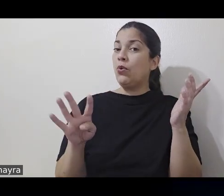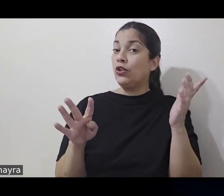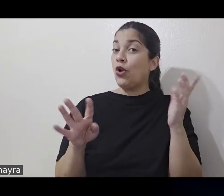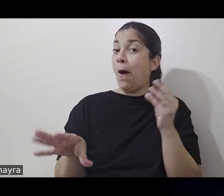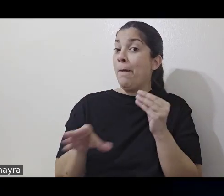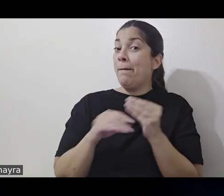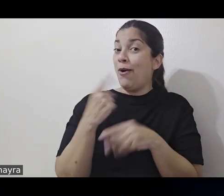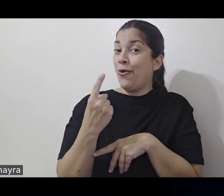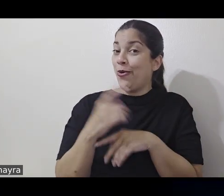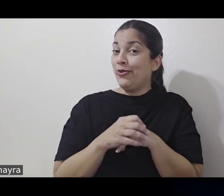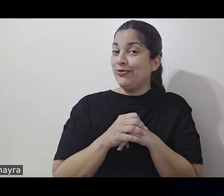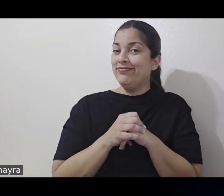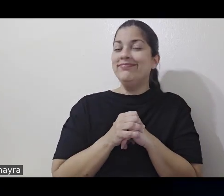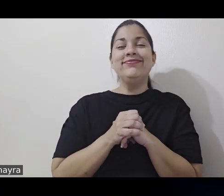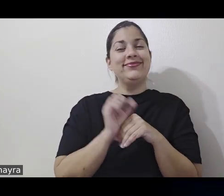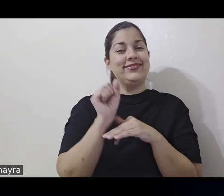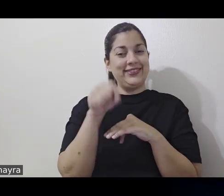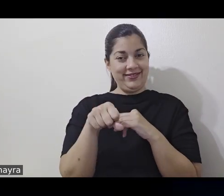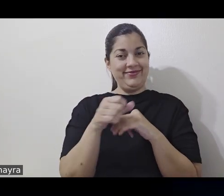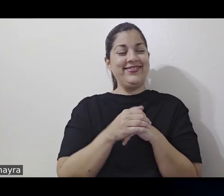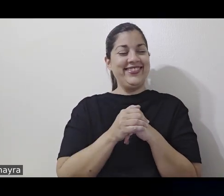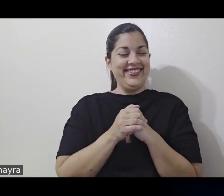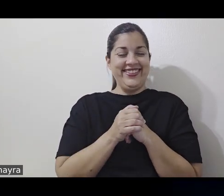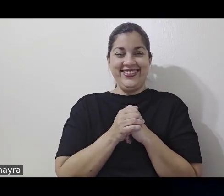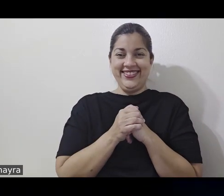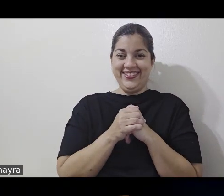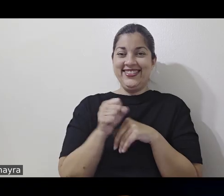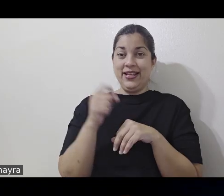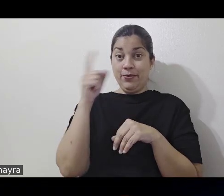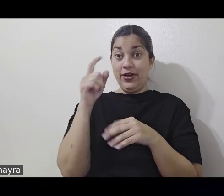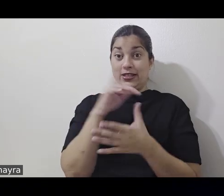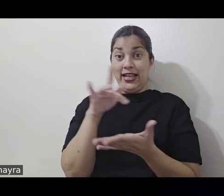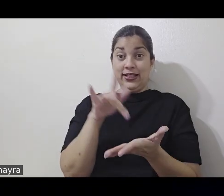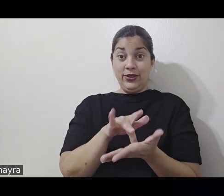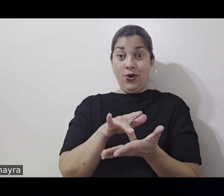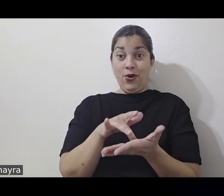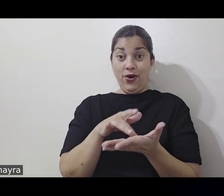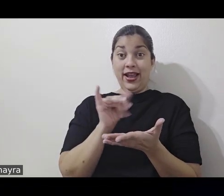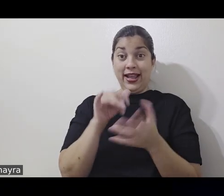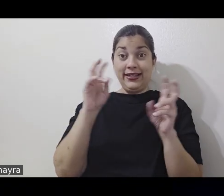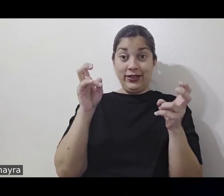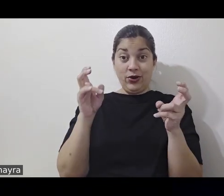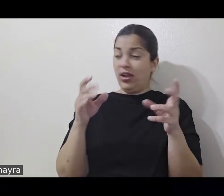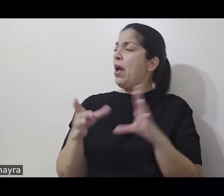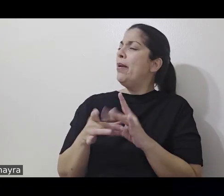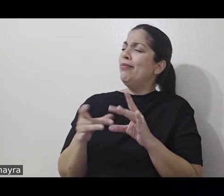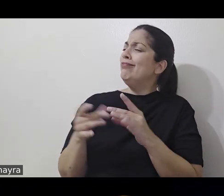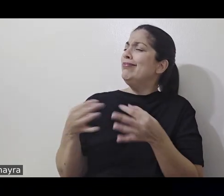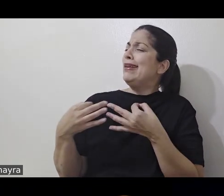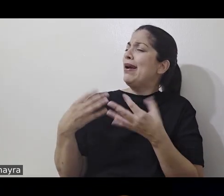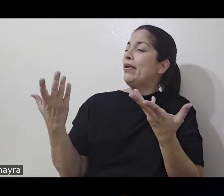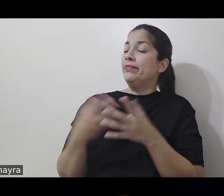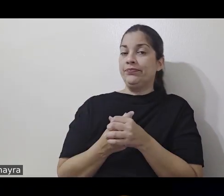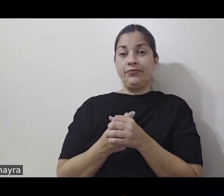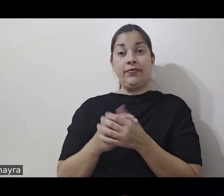1. Ajá, 24 y 1. Porque el del centro es el que hereda el título. Esto. El cuento del centro se llama